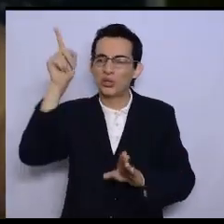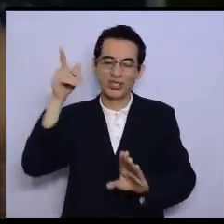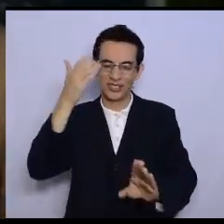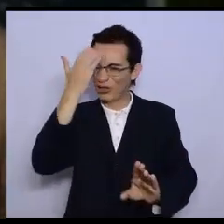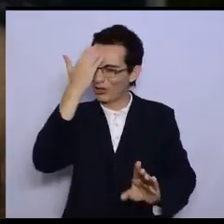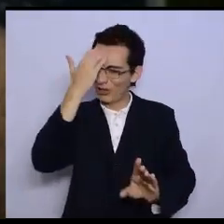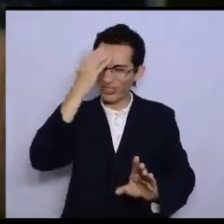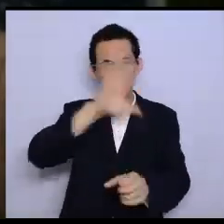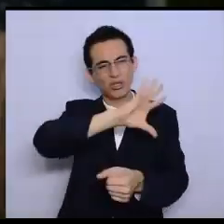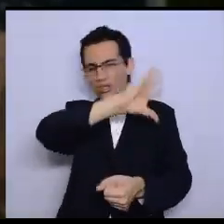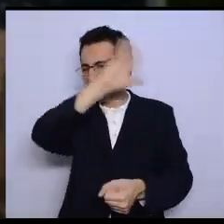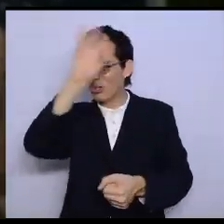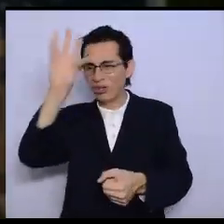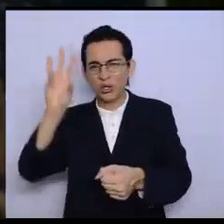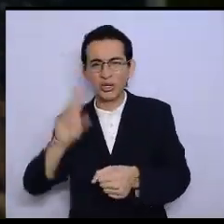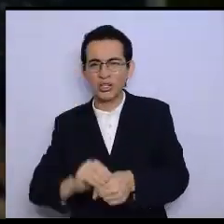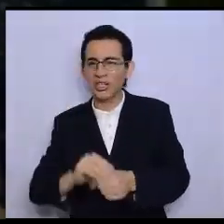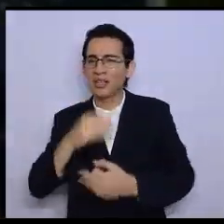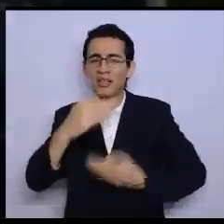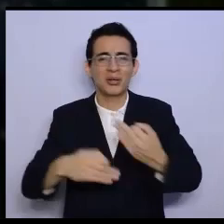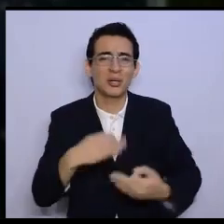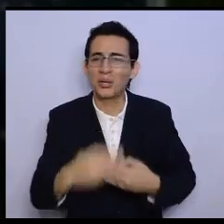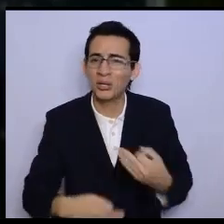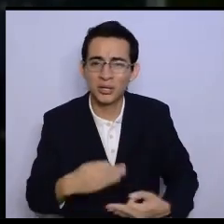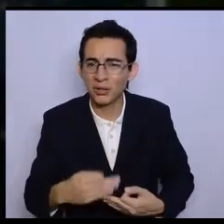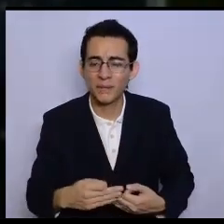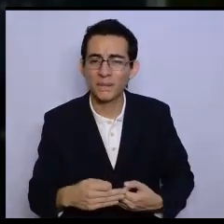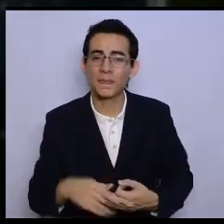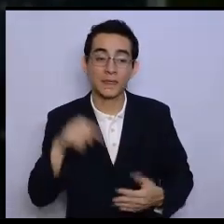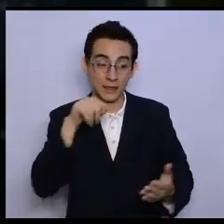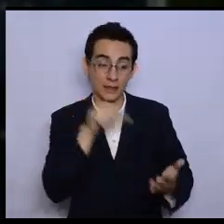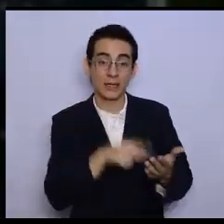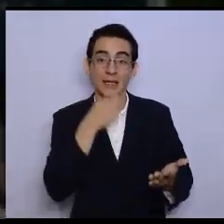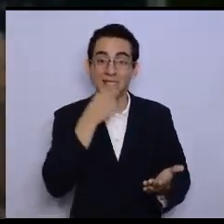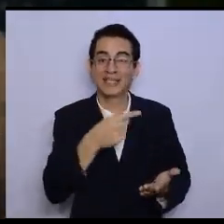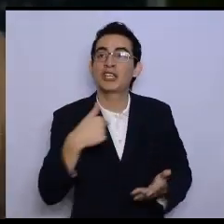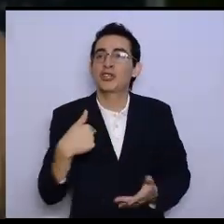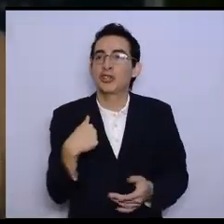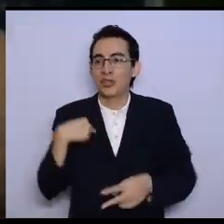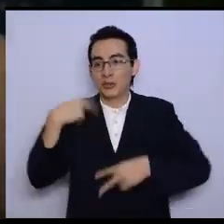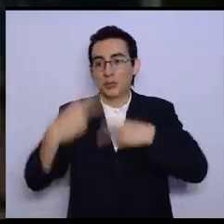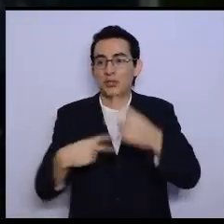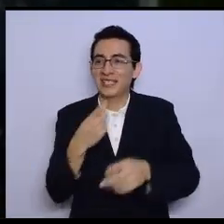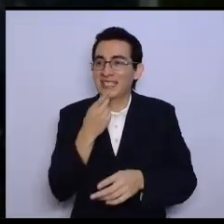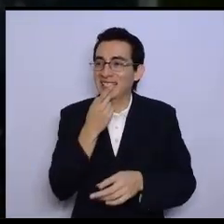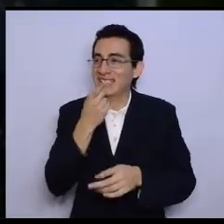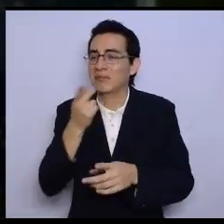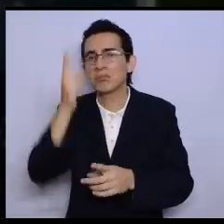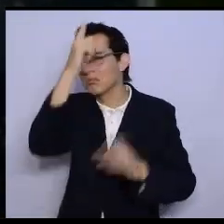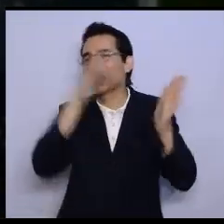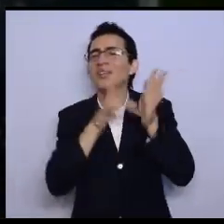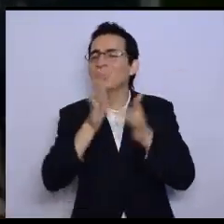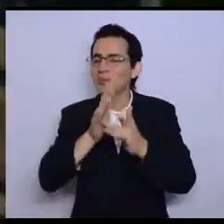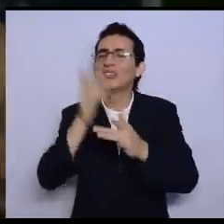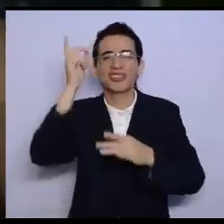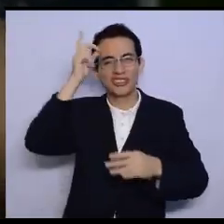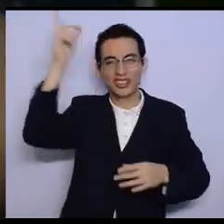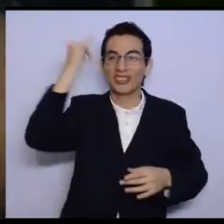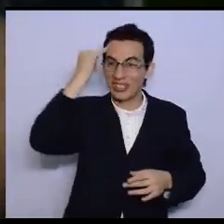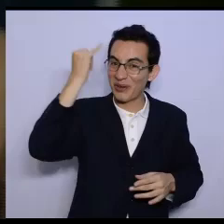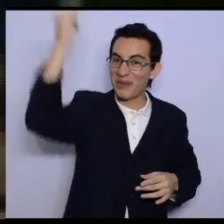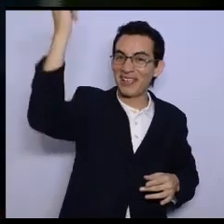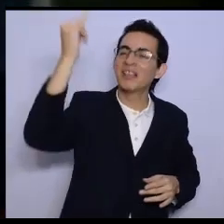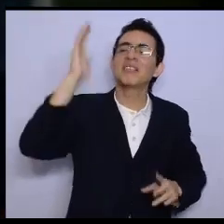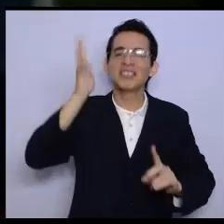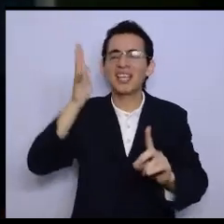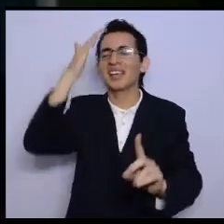son conocidos. Aún no está la palabra en mi lengua. Y aquí, oh Jehová, tú la sabes toda. Detrás y delante